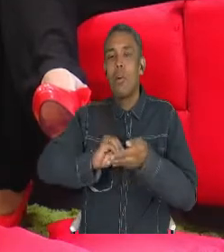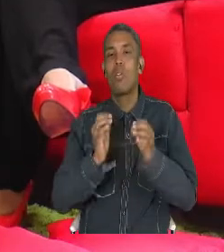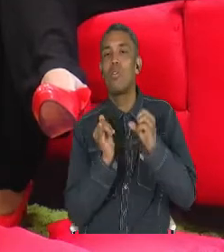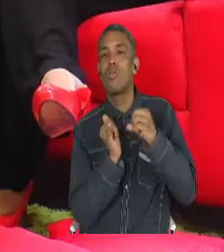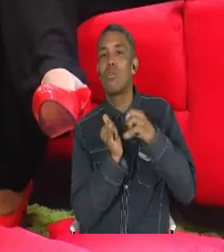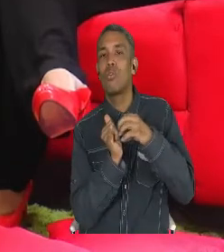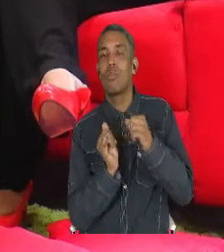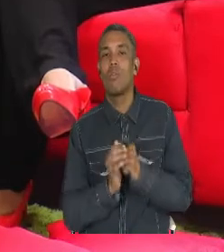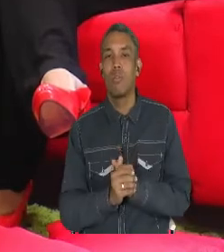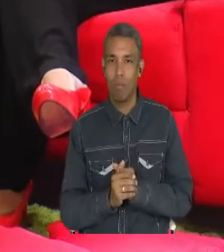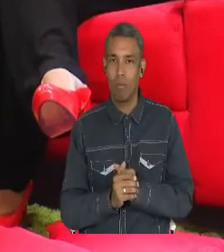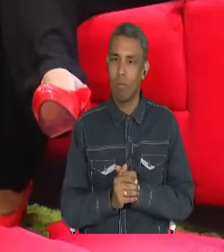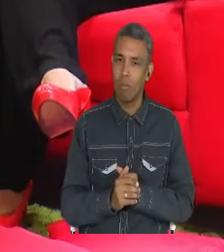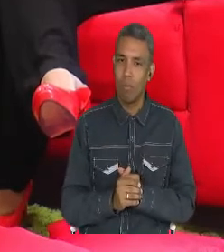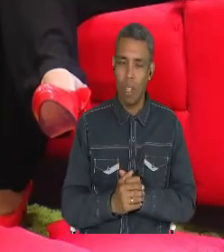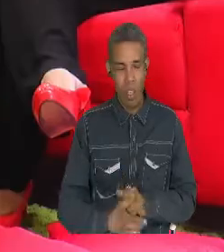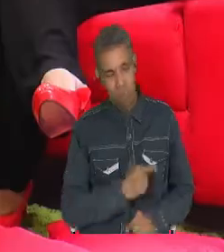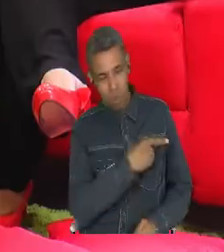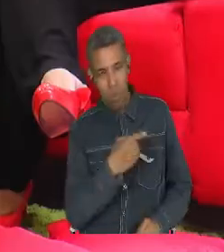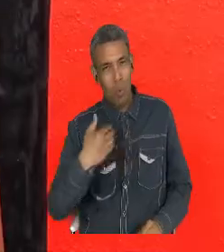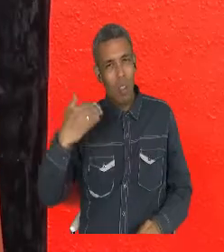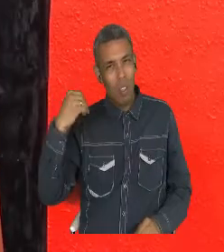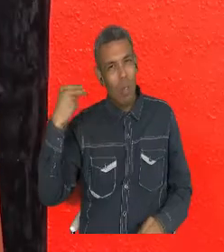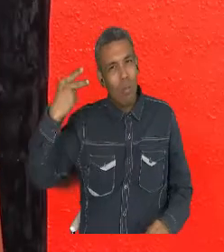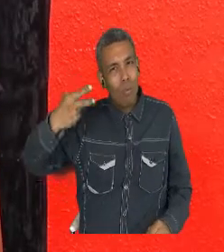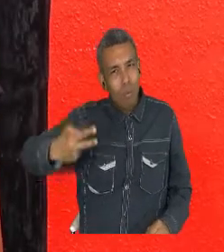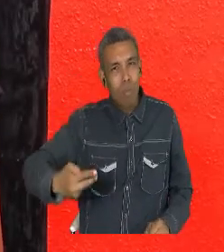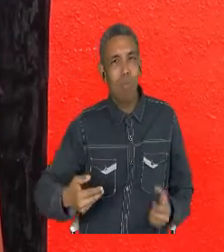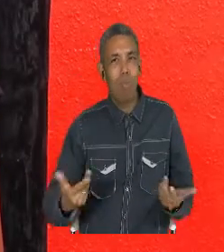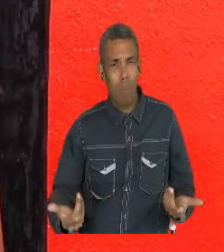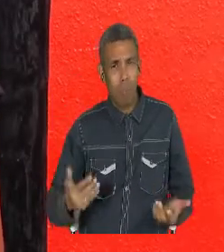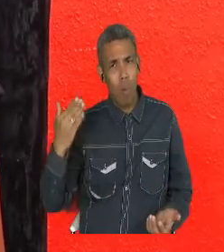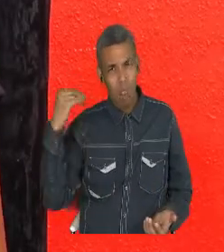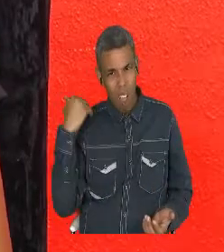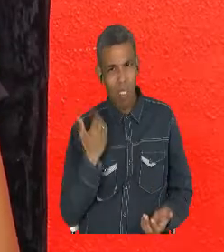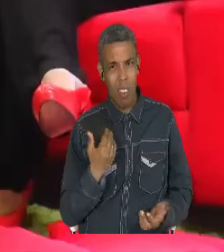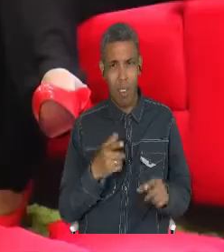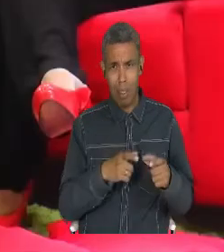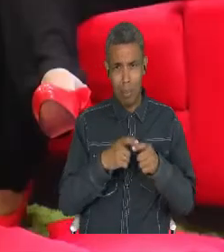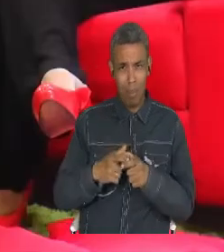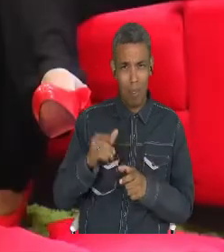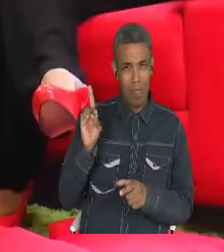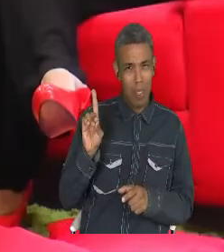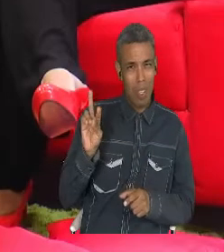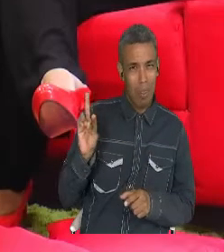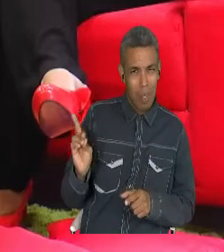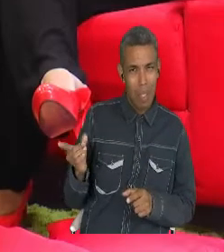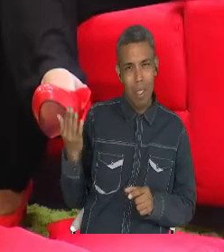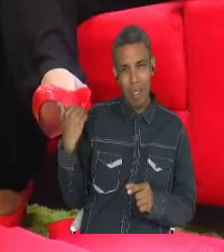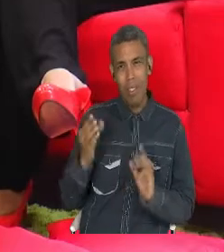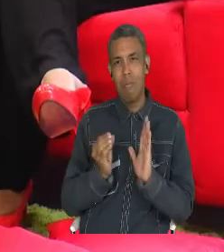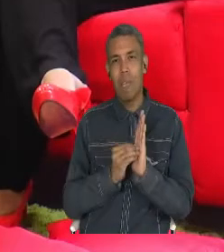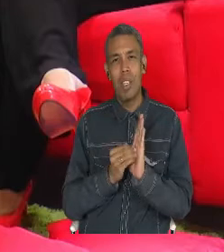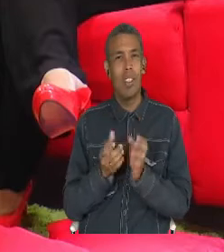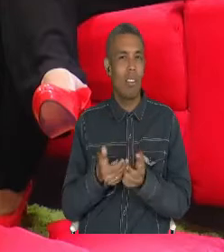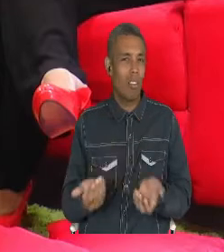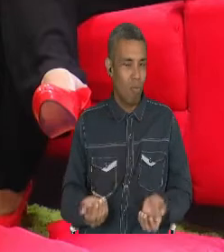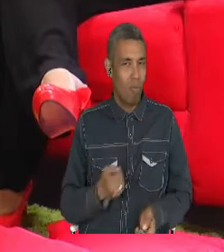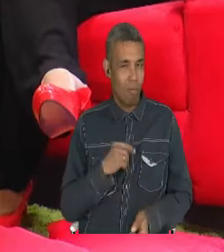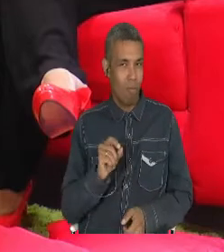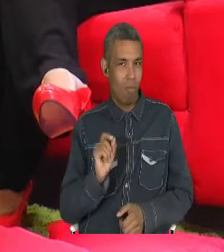tu historia musical? ¿Anterior a este sencillo y a este nuevo trabajo habías hecho algún otro? Bueno, nosotros... Pues